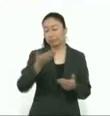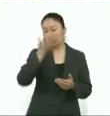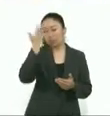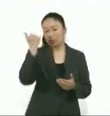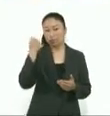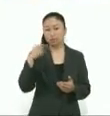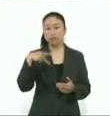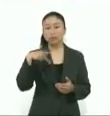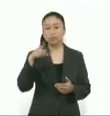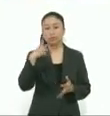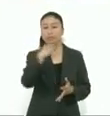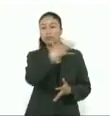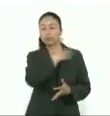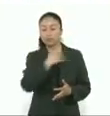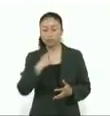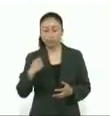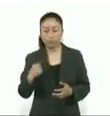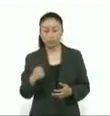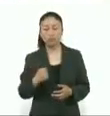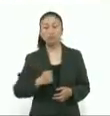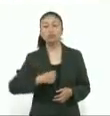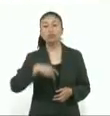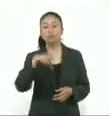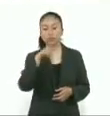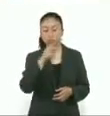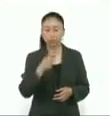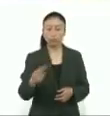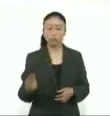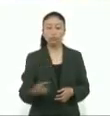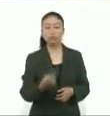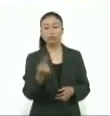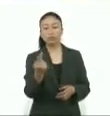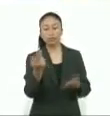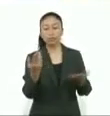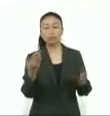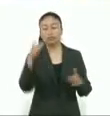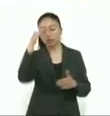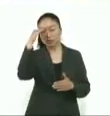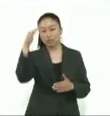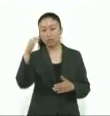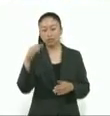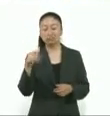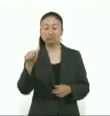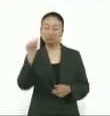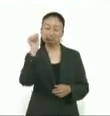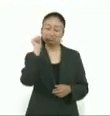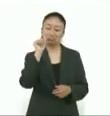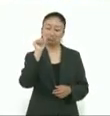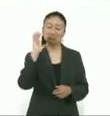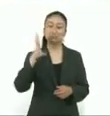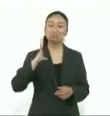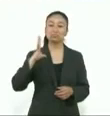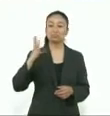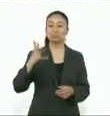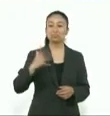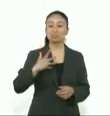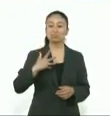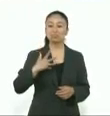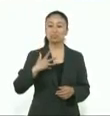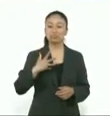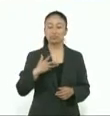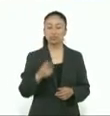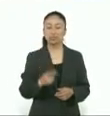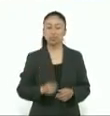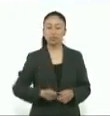sabrán sus hijos y lo sabrán ustedes. Y llevaremos siempre el orgullo de haber sido el primer